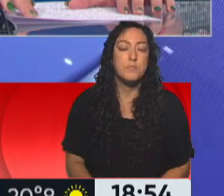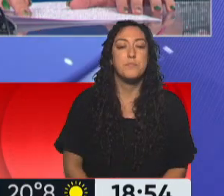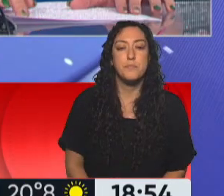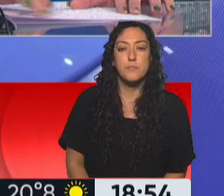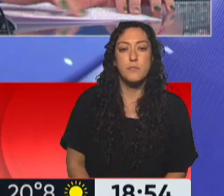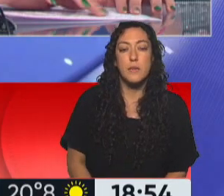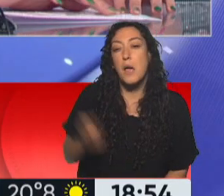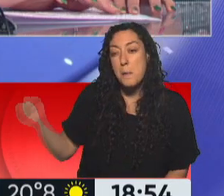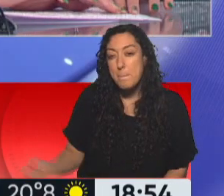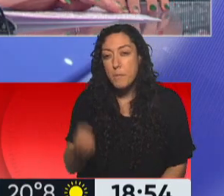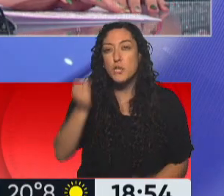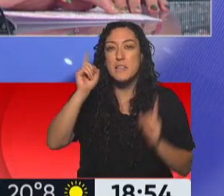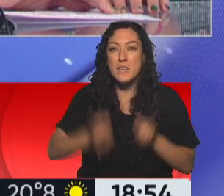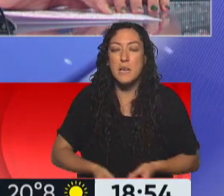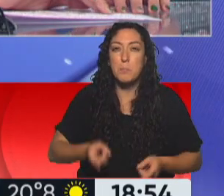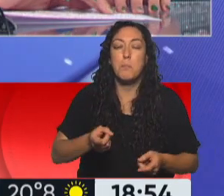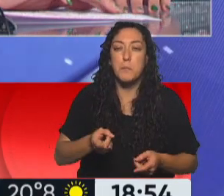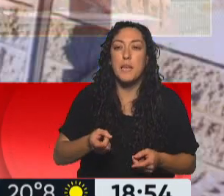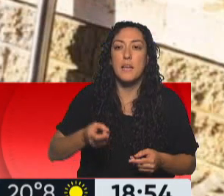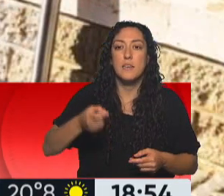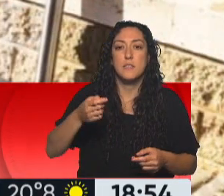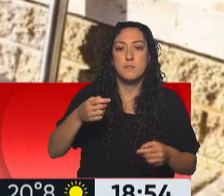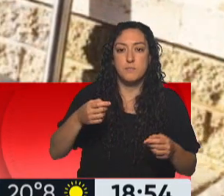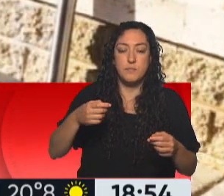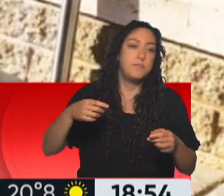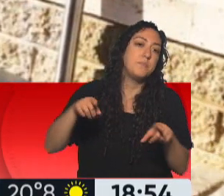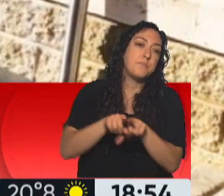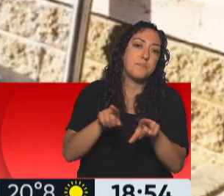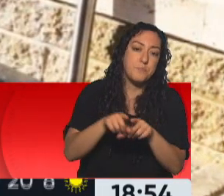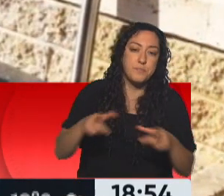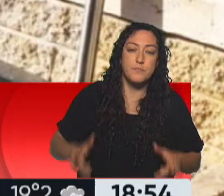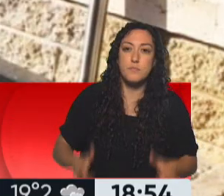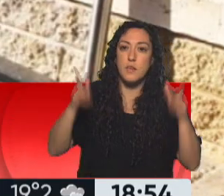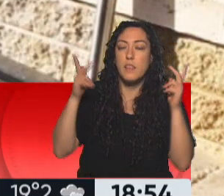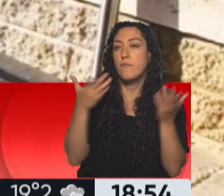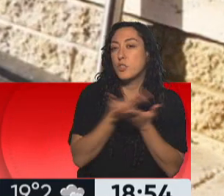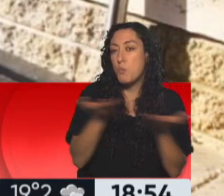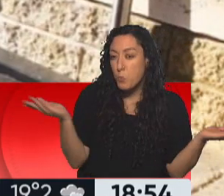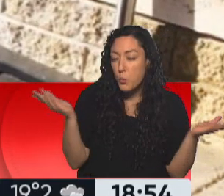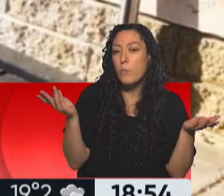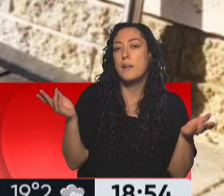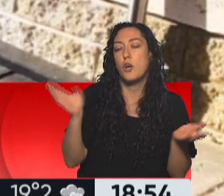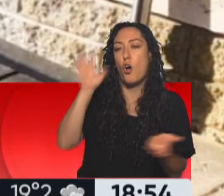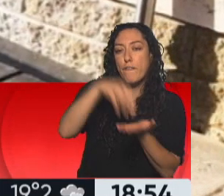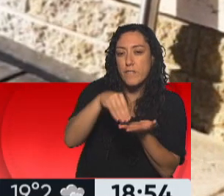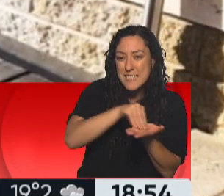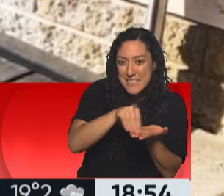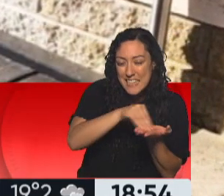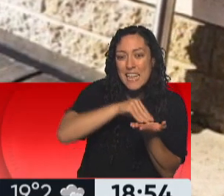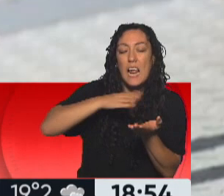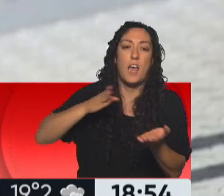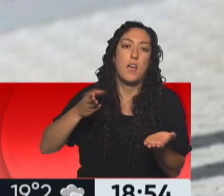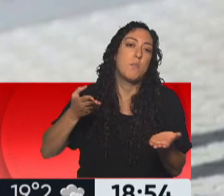Bien, es importante también que se eliminen las barreras arquitectónicas en los edificios públicos y de uso público. Y acá